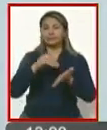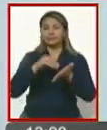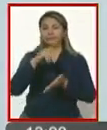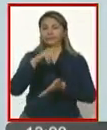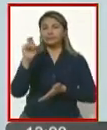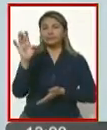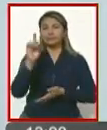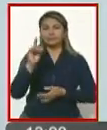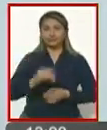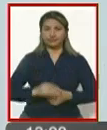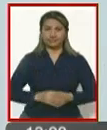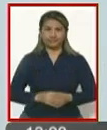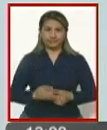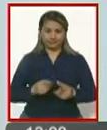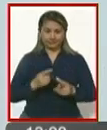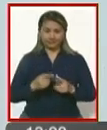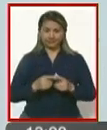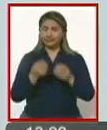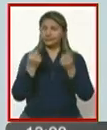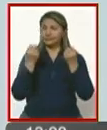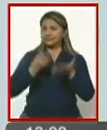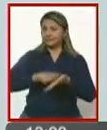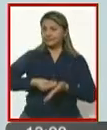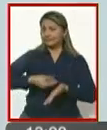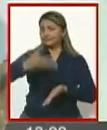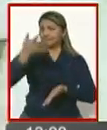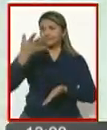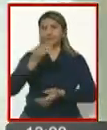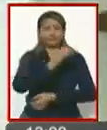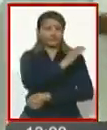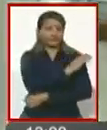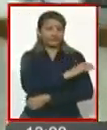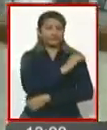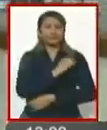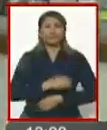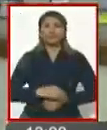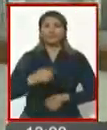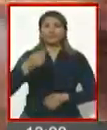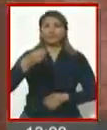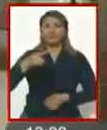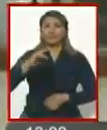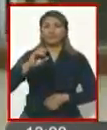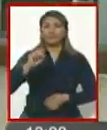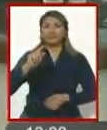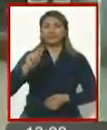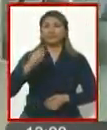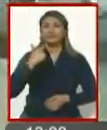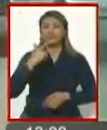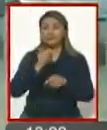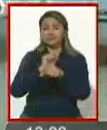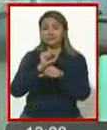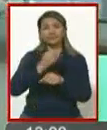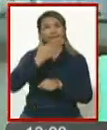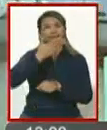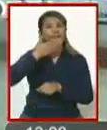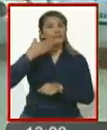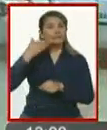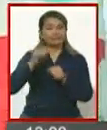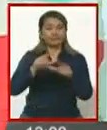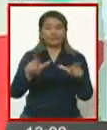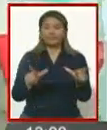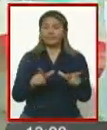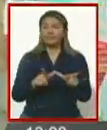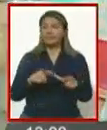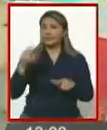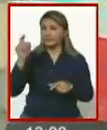bolivianos me han cobrado. Así que es muy caro todo en las clínicas. Para la asambleísta Griselda Muñoz indicó que se está trabajando para mejorar este centro,